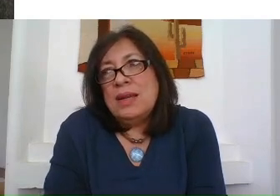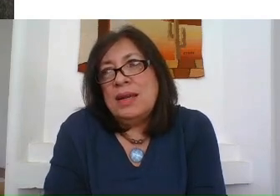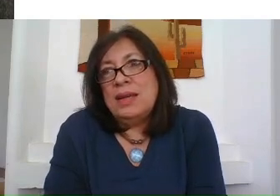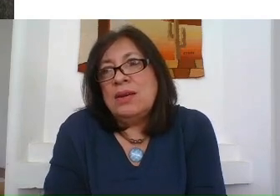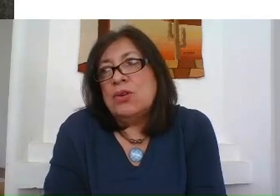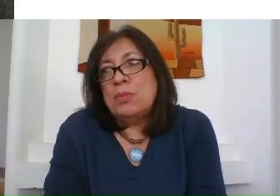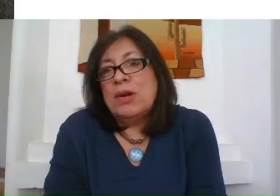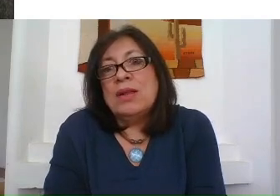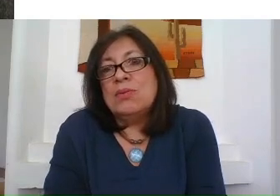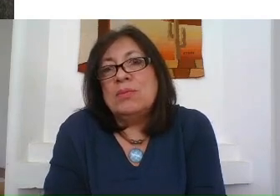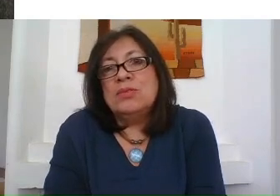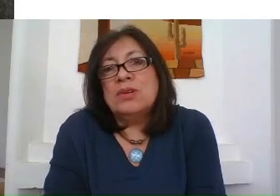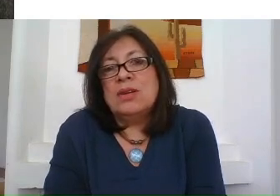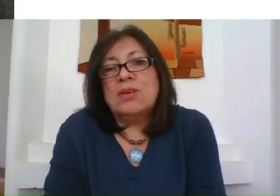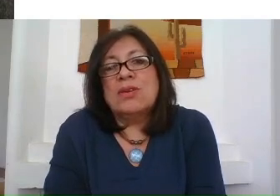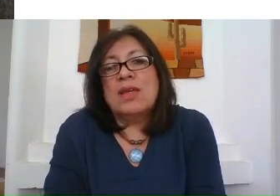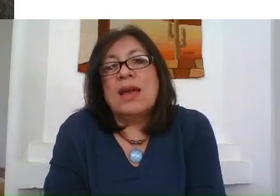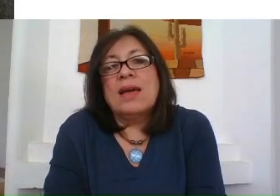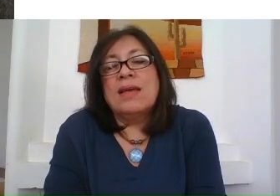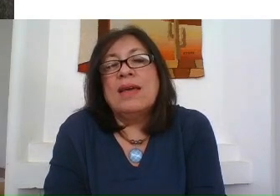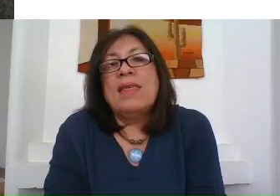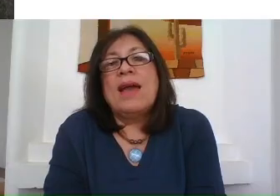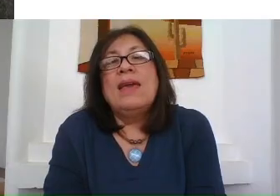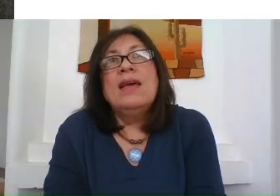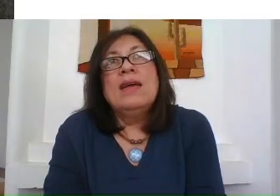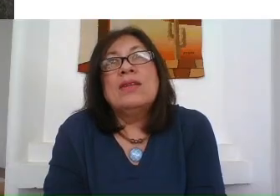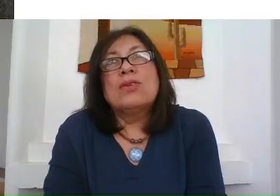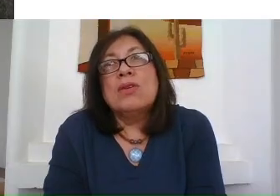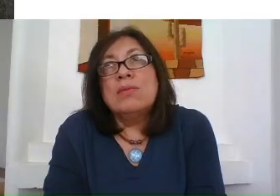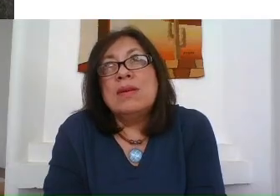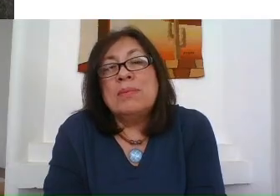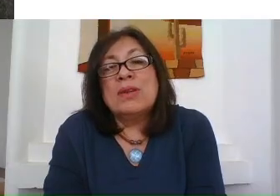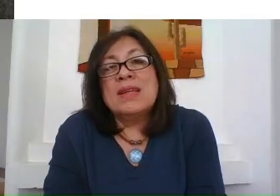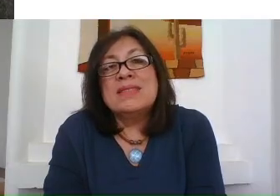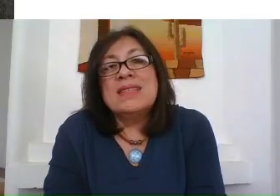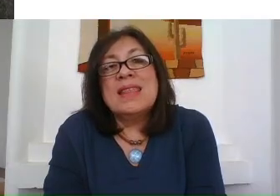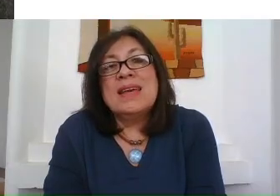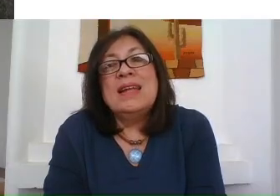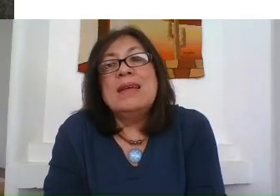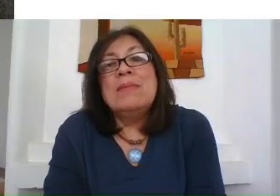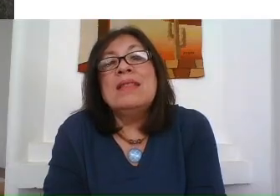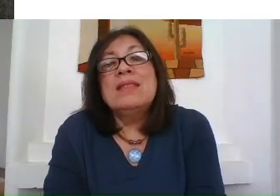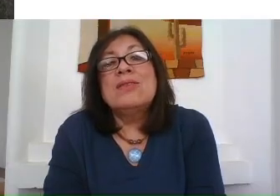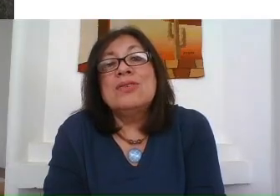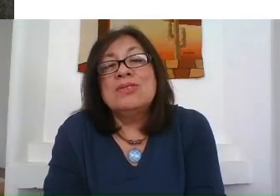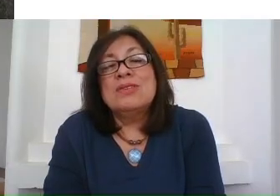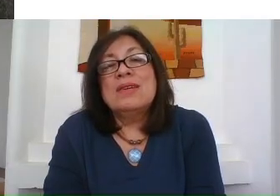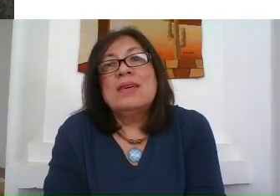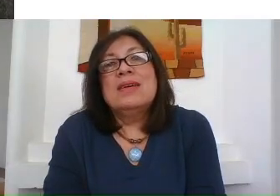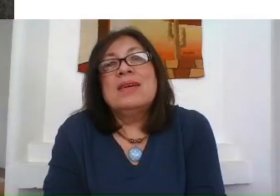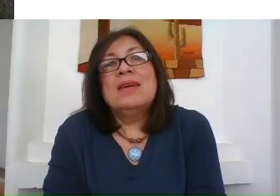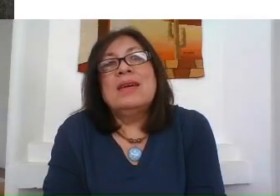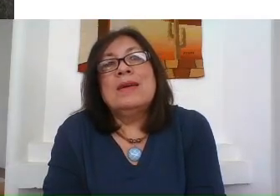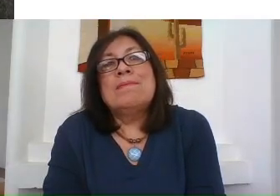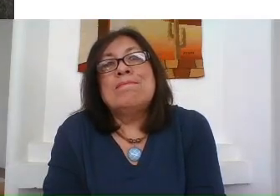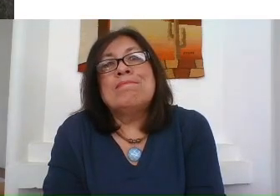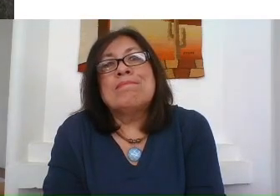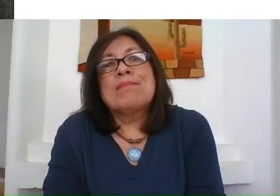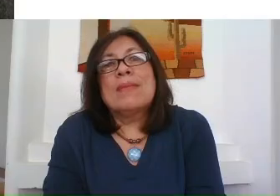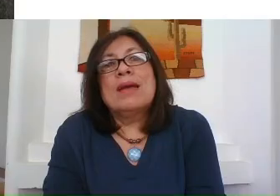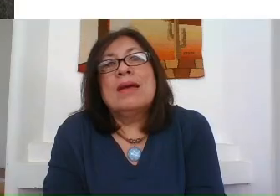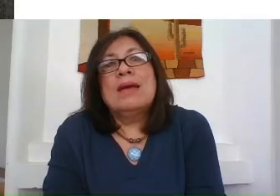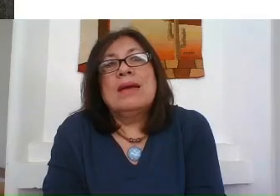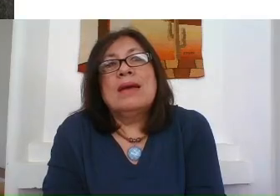niño viene incorporando el mundo que lo rodea, ¿eh? Y de ahí toda una importancia de elementos eh,